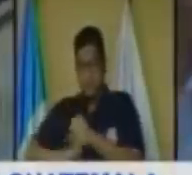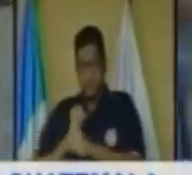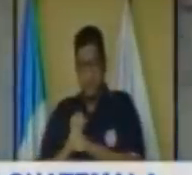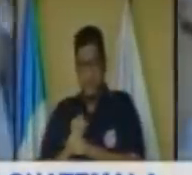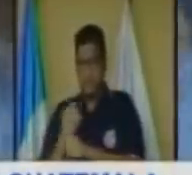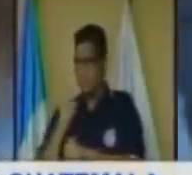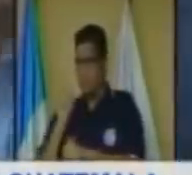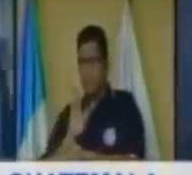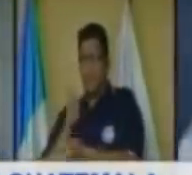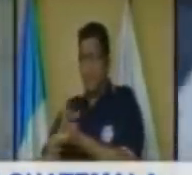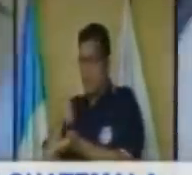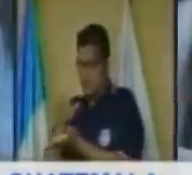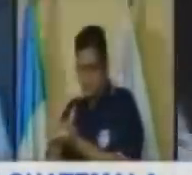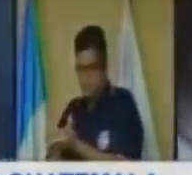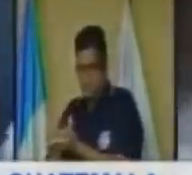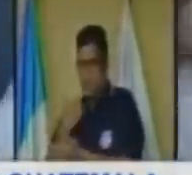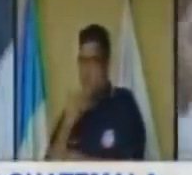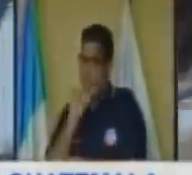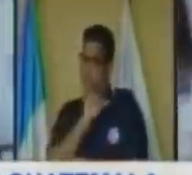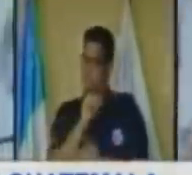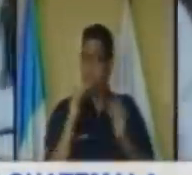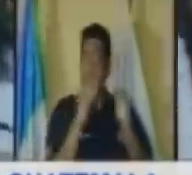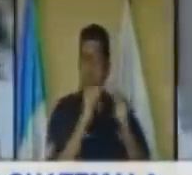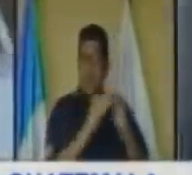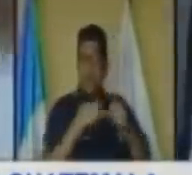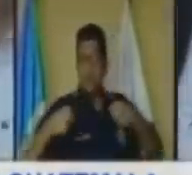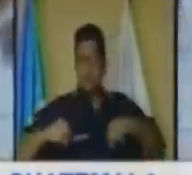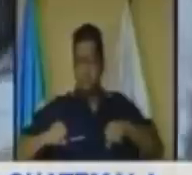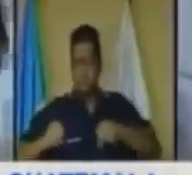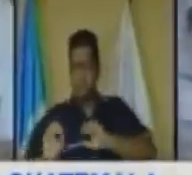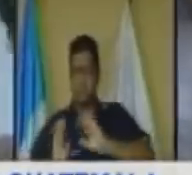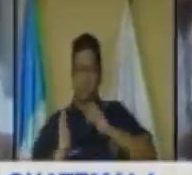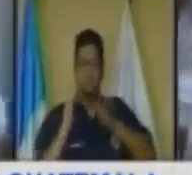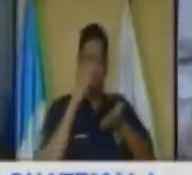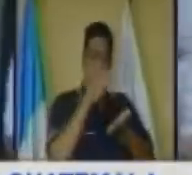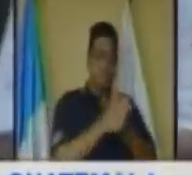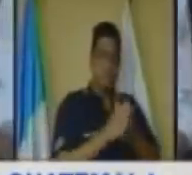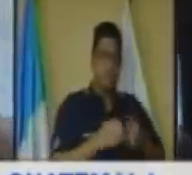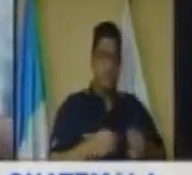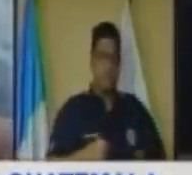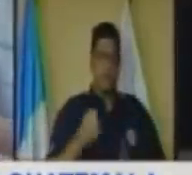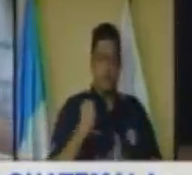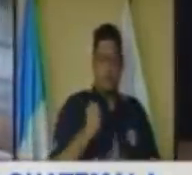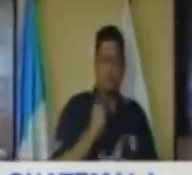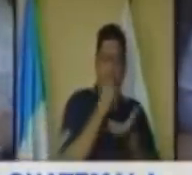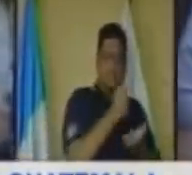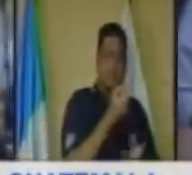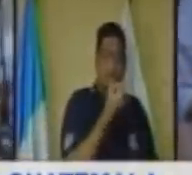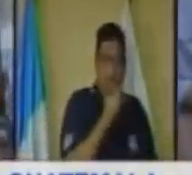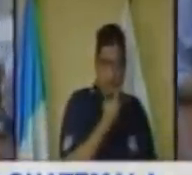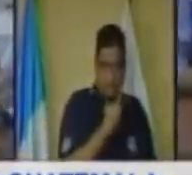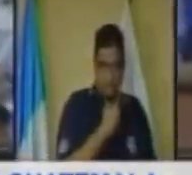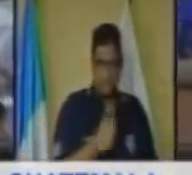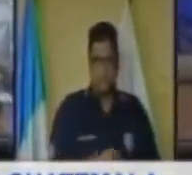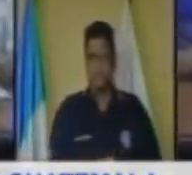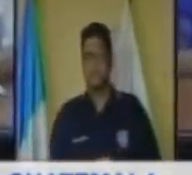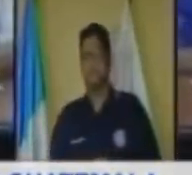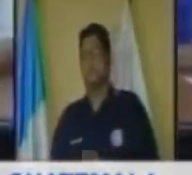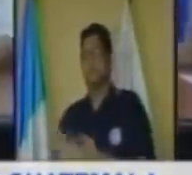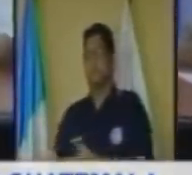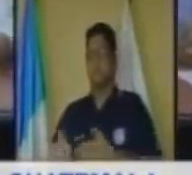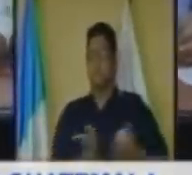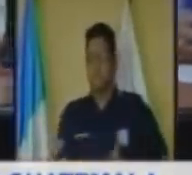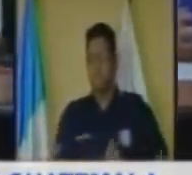Gracias, doctora. Vamos a dejar ya este tiempo para las preguntas y les agradecería